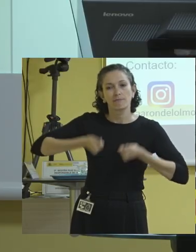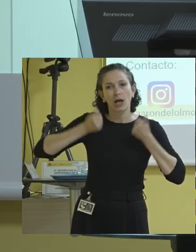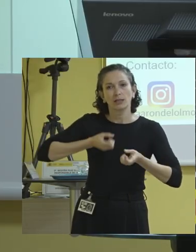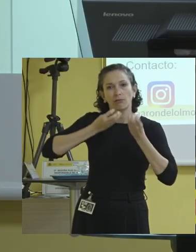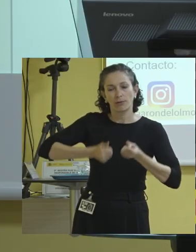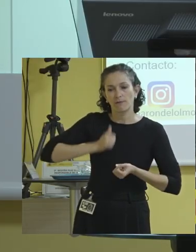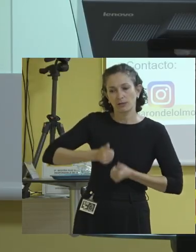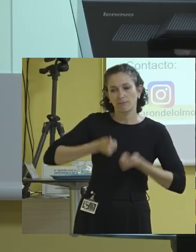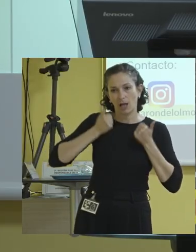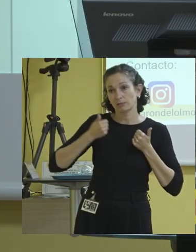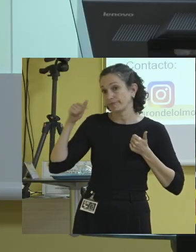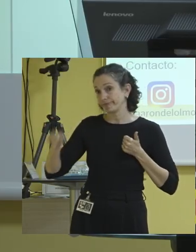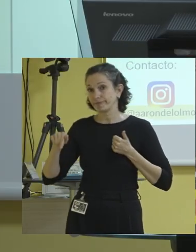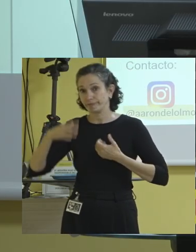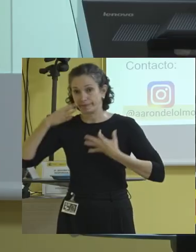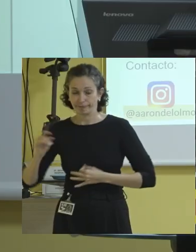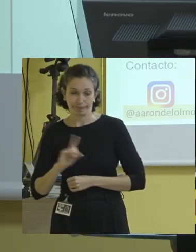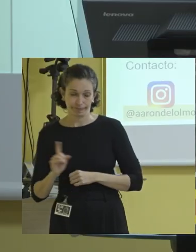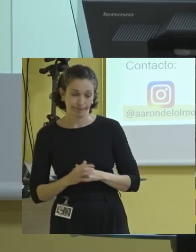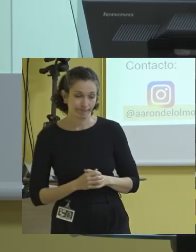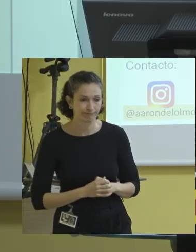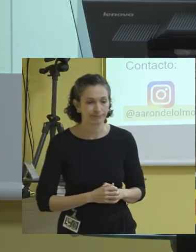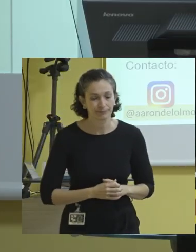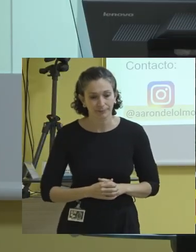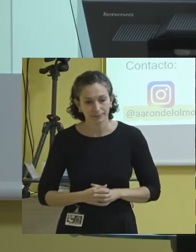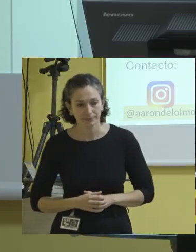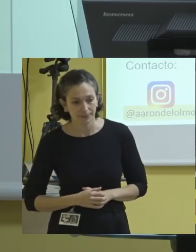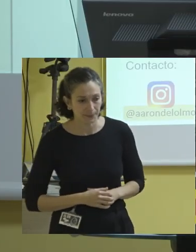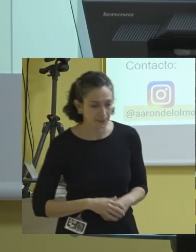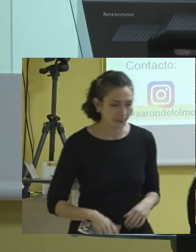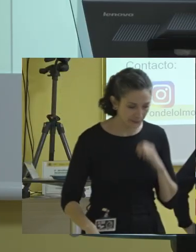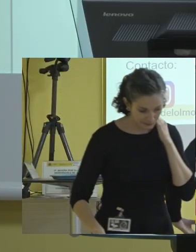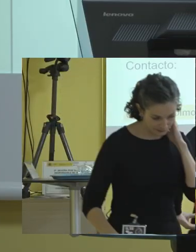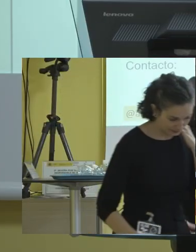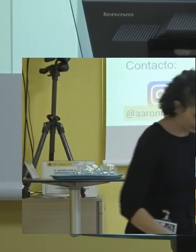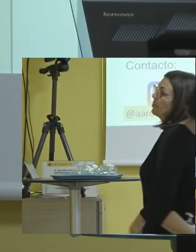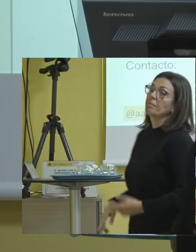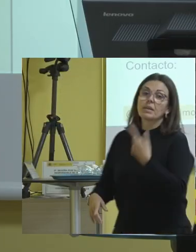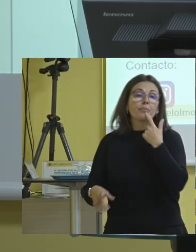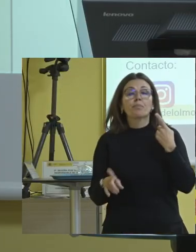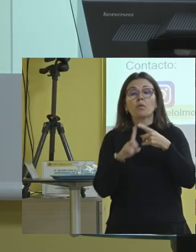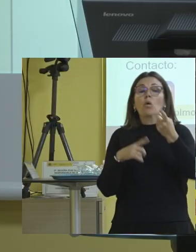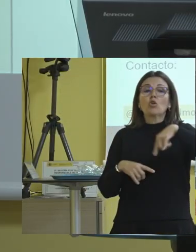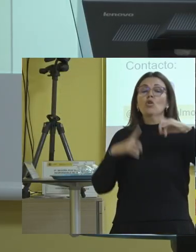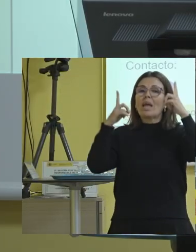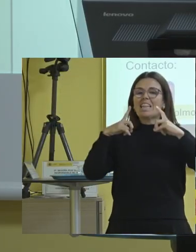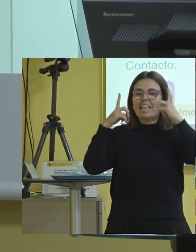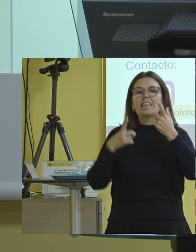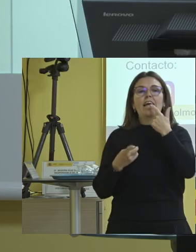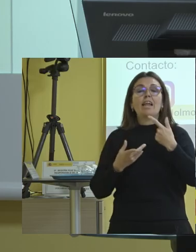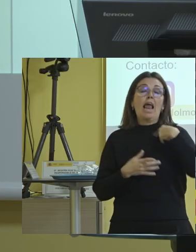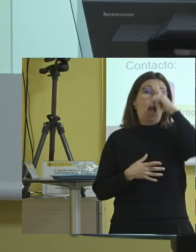información errónea de la que tú puedes llevar de manera coherente. Entonces, no nos queda otra que intentar adaptarnos un poco y seguir manteniendo nuestra base